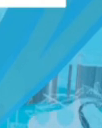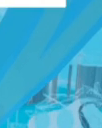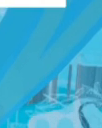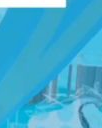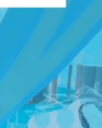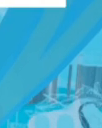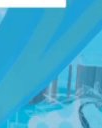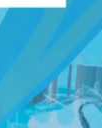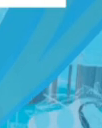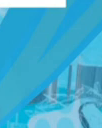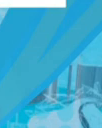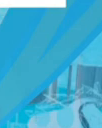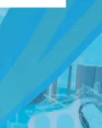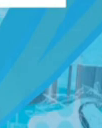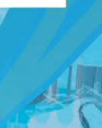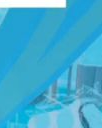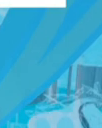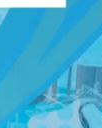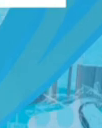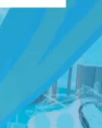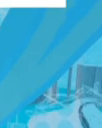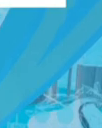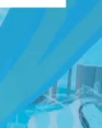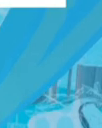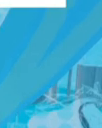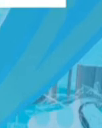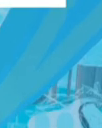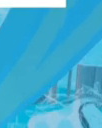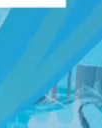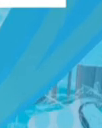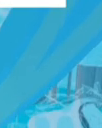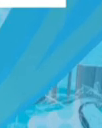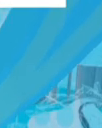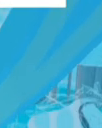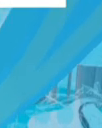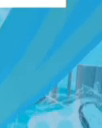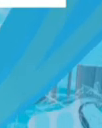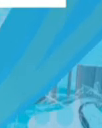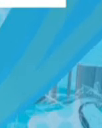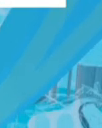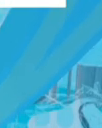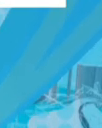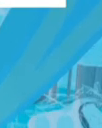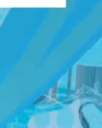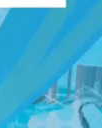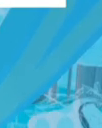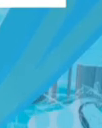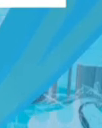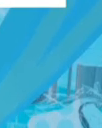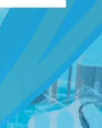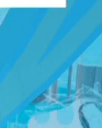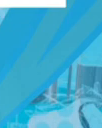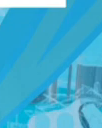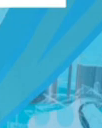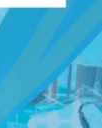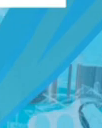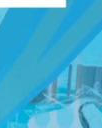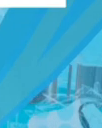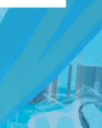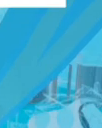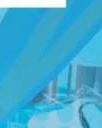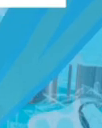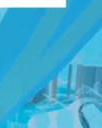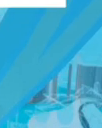tiene secuestrados a algunos funcionarios del Poder Judicial, o a los delincuentes no les tiembla nada para atemorizar al Poder